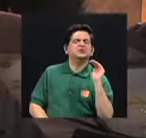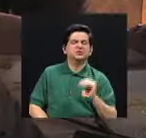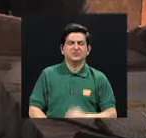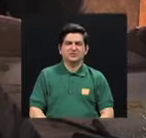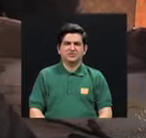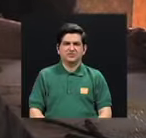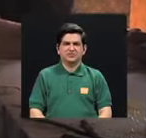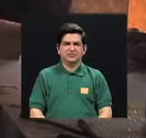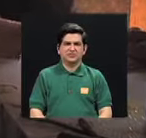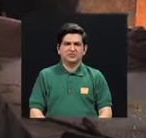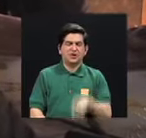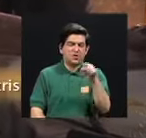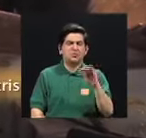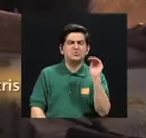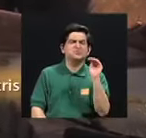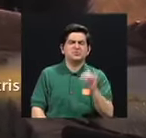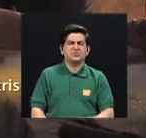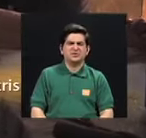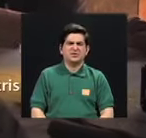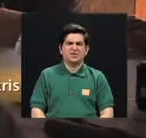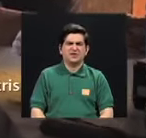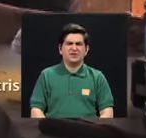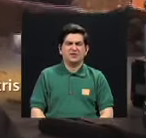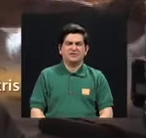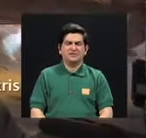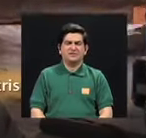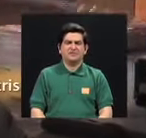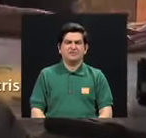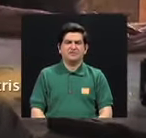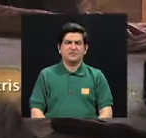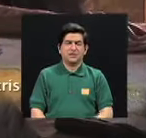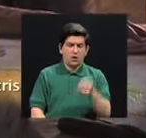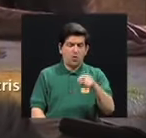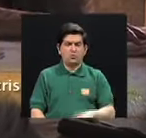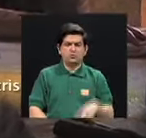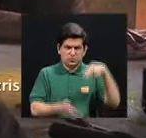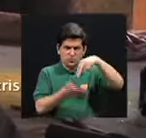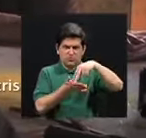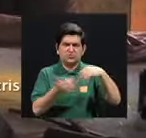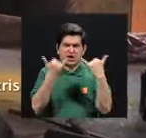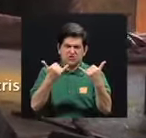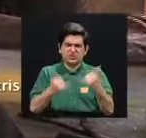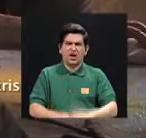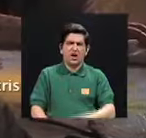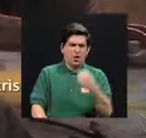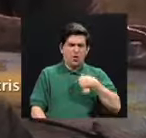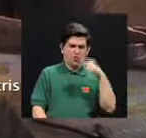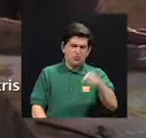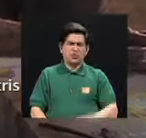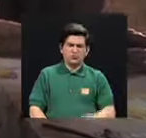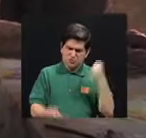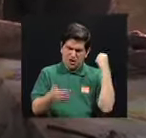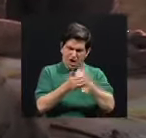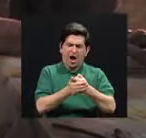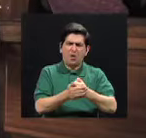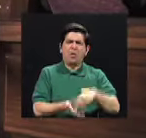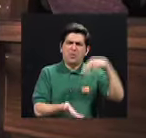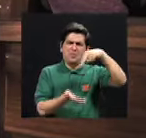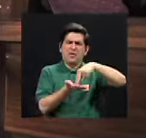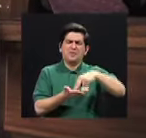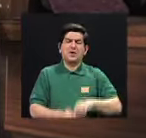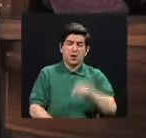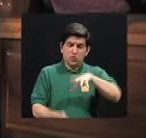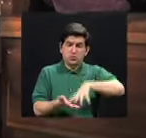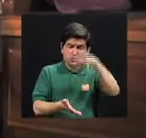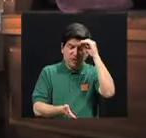levántense. Erito, levántate, que voy a estar yo con esa babosa, fulanito. Te levantas, hijo, y en puto te levanto, verga. Y